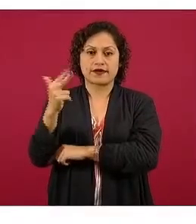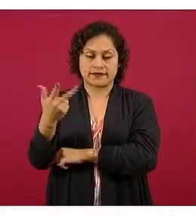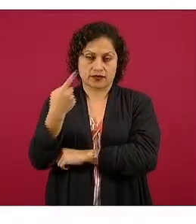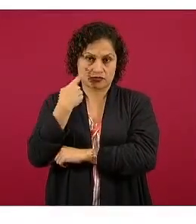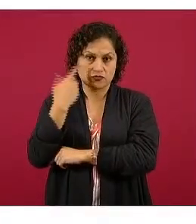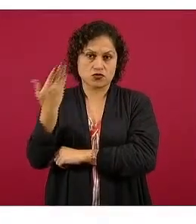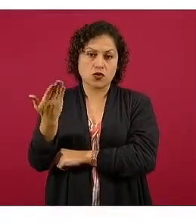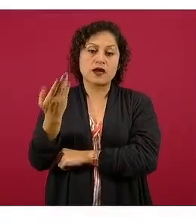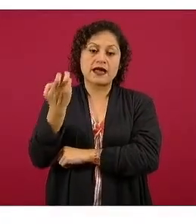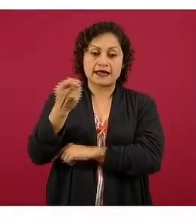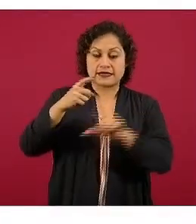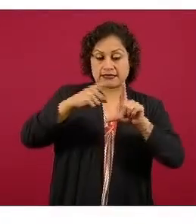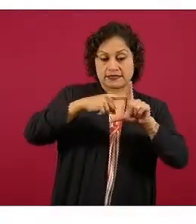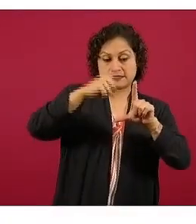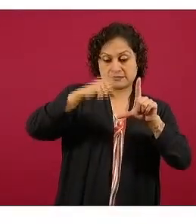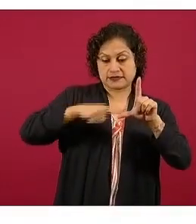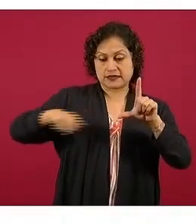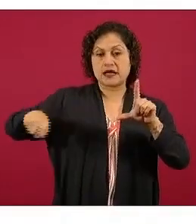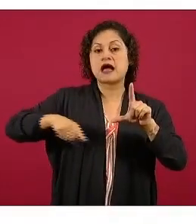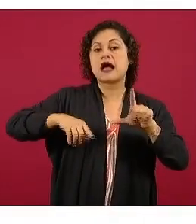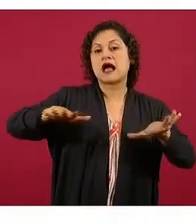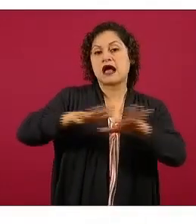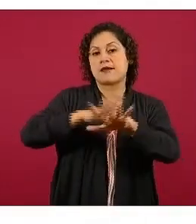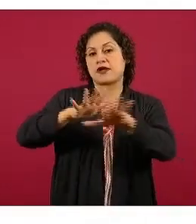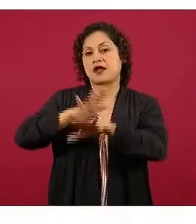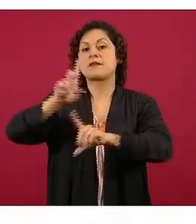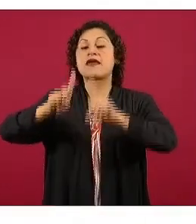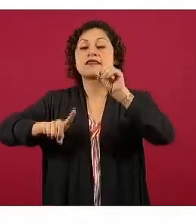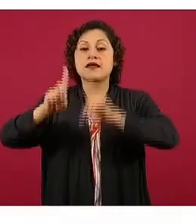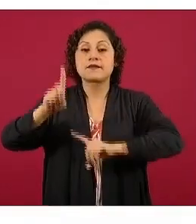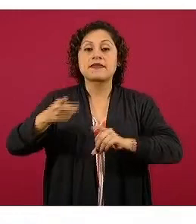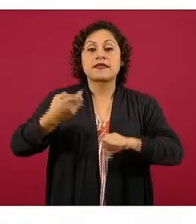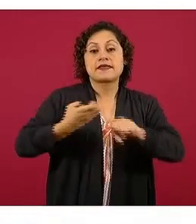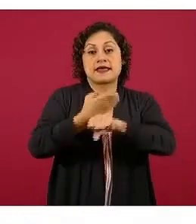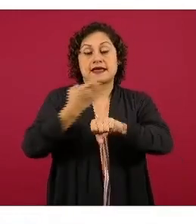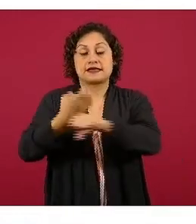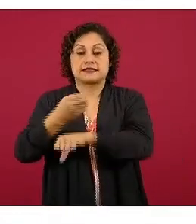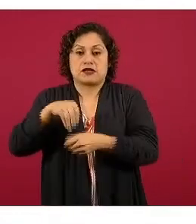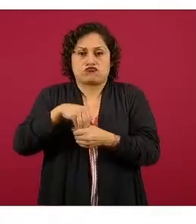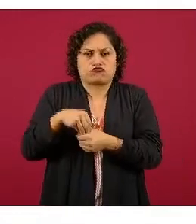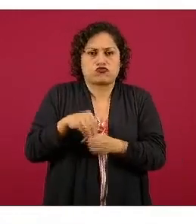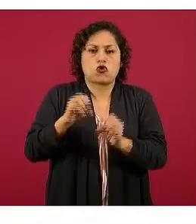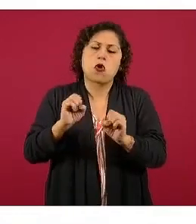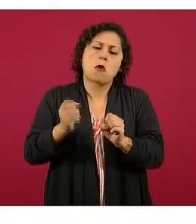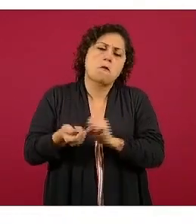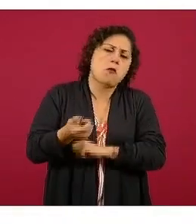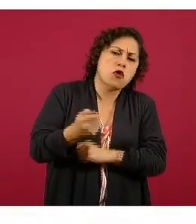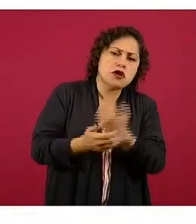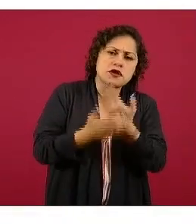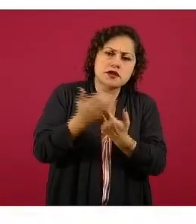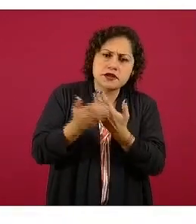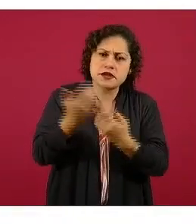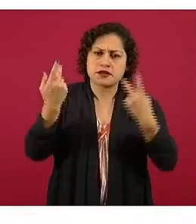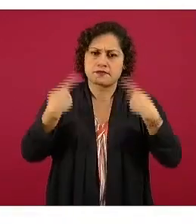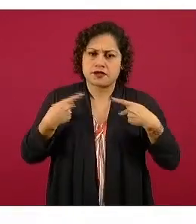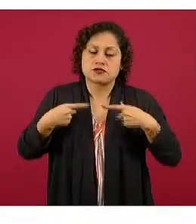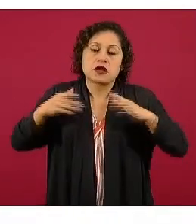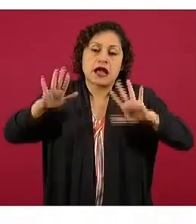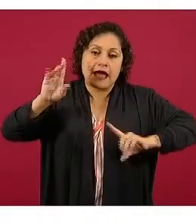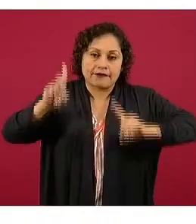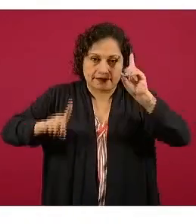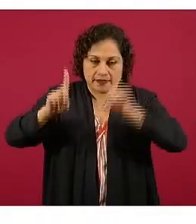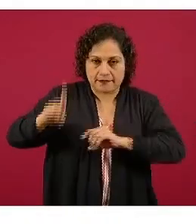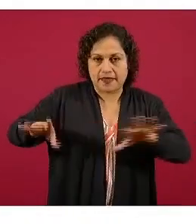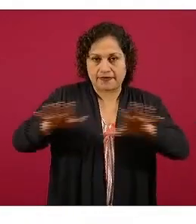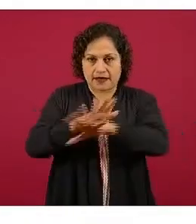escala va a ir cambiando dependiendo de la cantidad de gente que hay en el estado, pero lo importante es